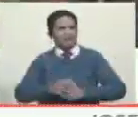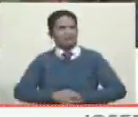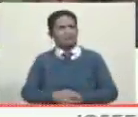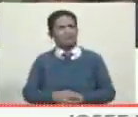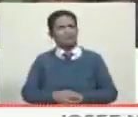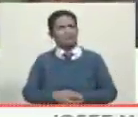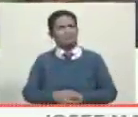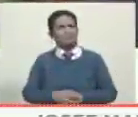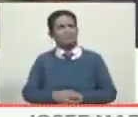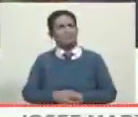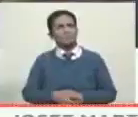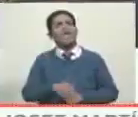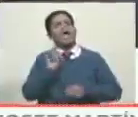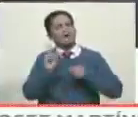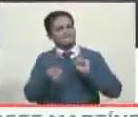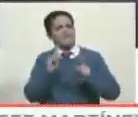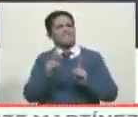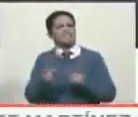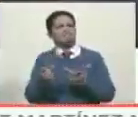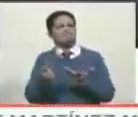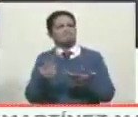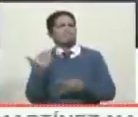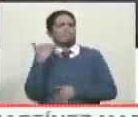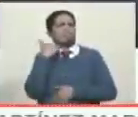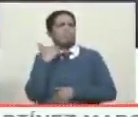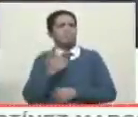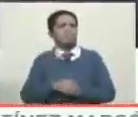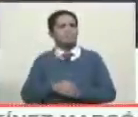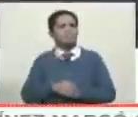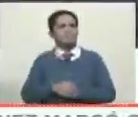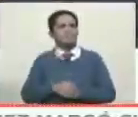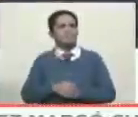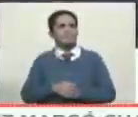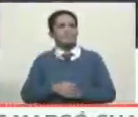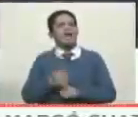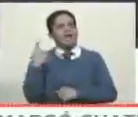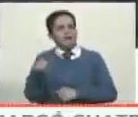claro que hay fallas pero las fallas